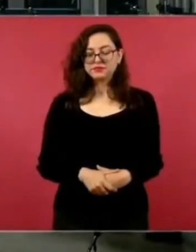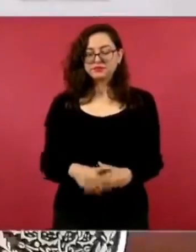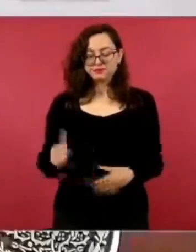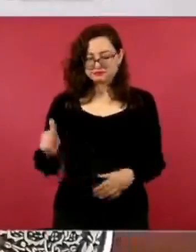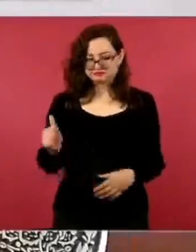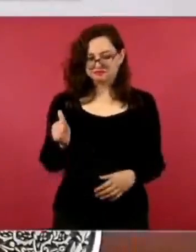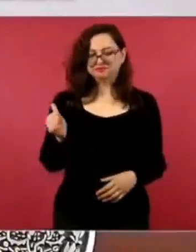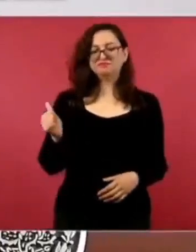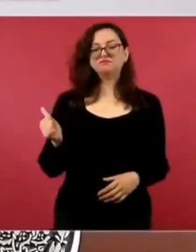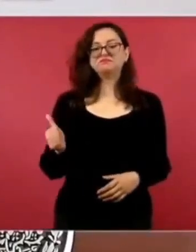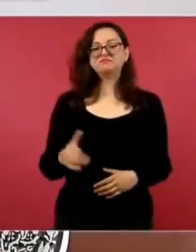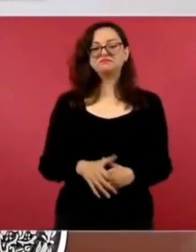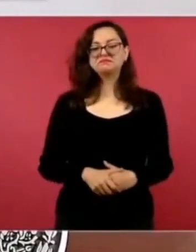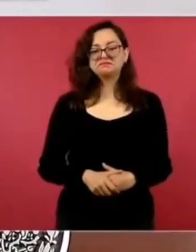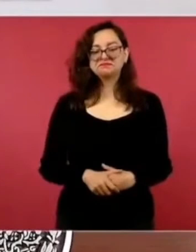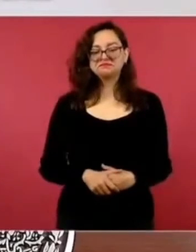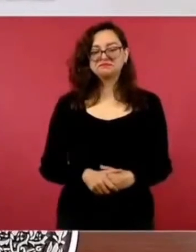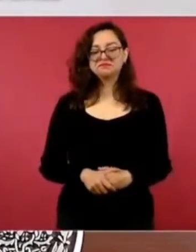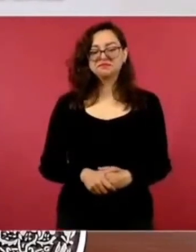Aprovecha.